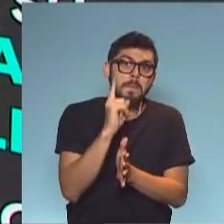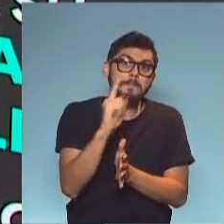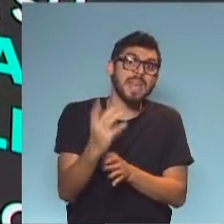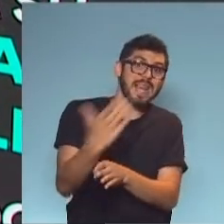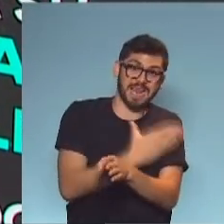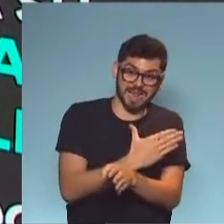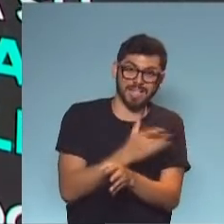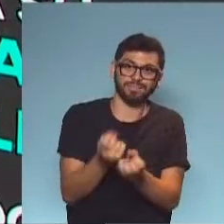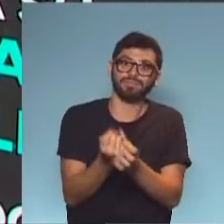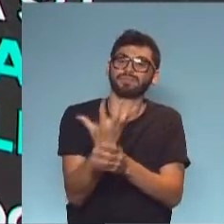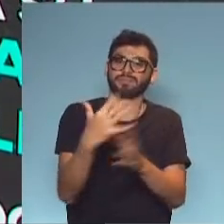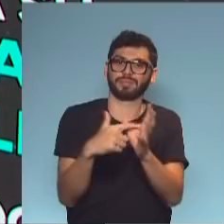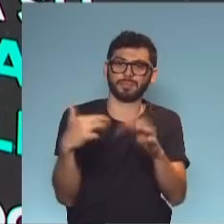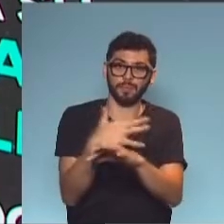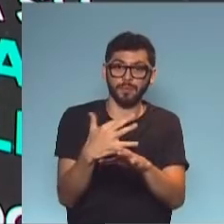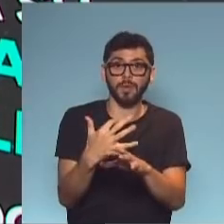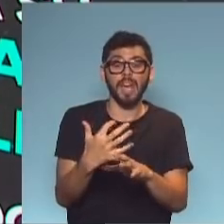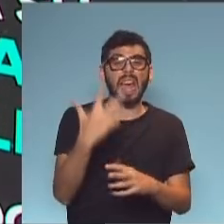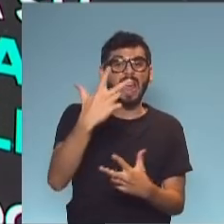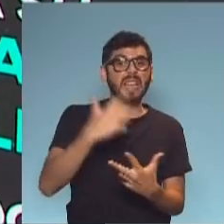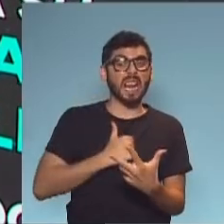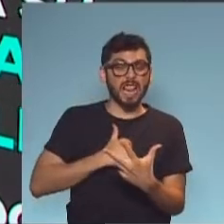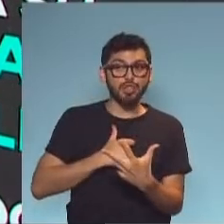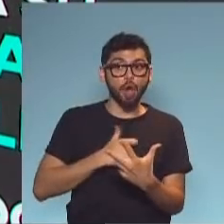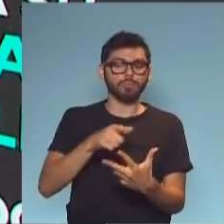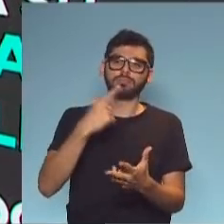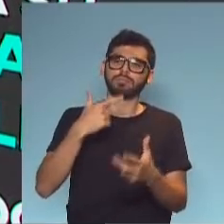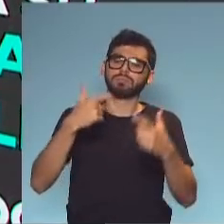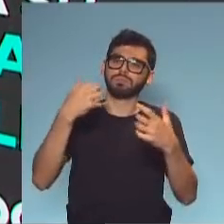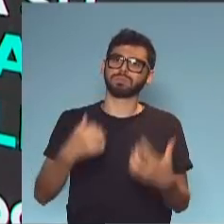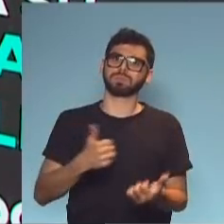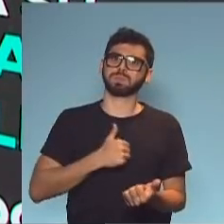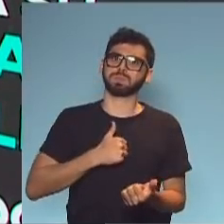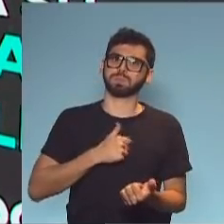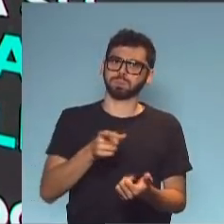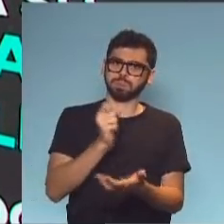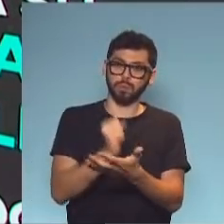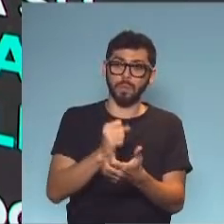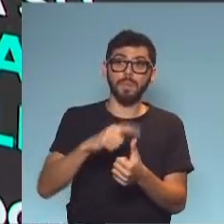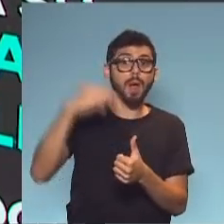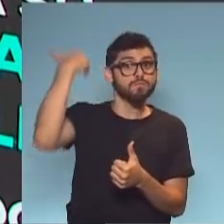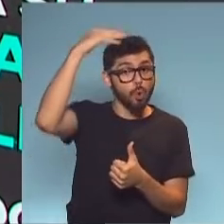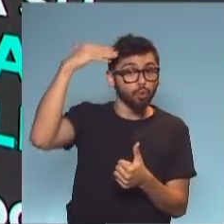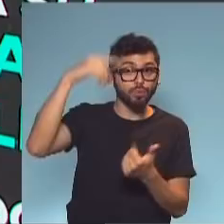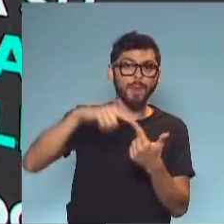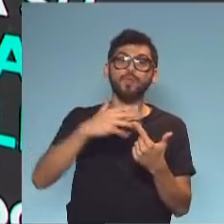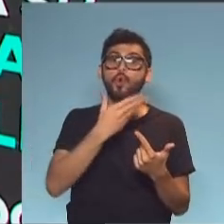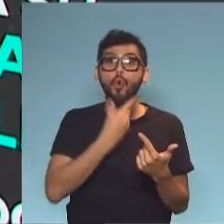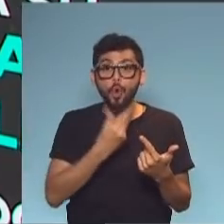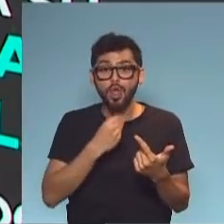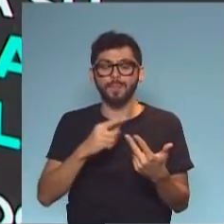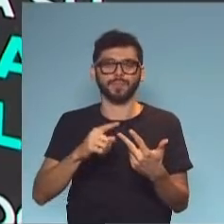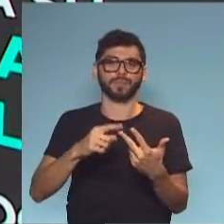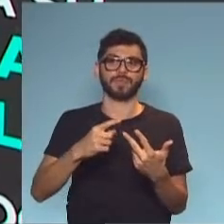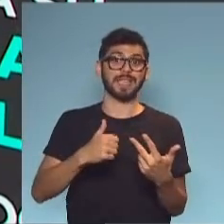una ciudad santa para 3 religiones. Y ahí empieza el conflicto, por supuesto, para musulmanes, judíos y cristianos. De hecho,